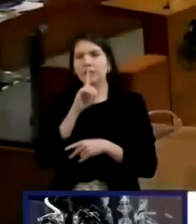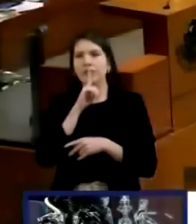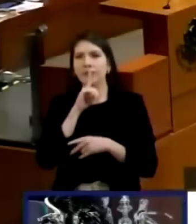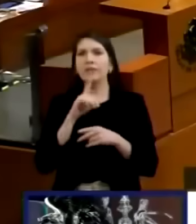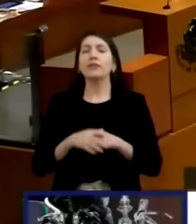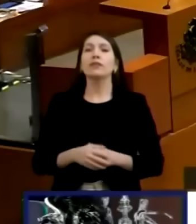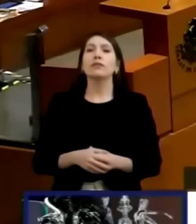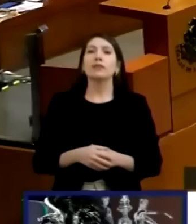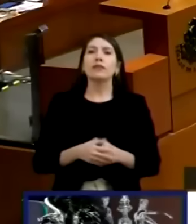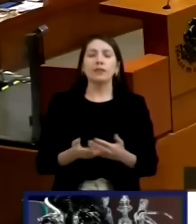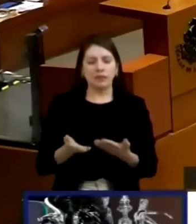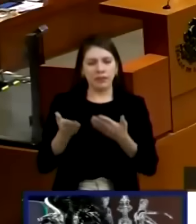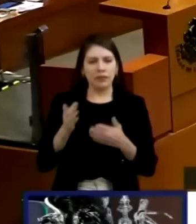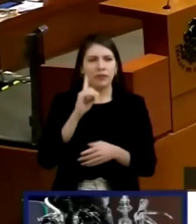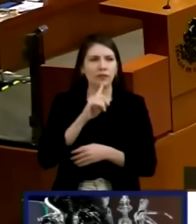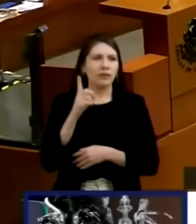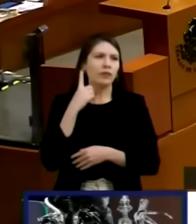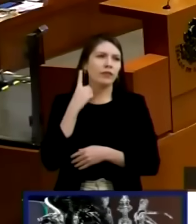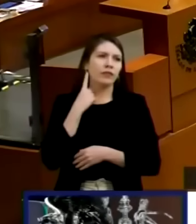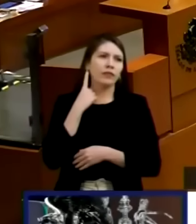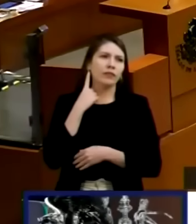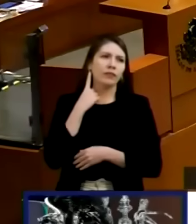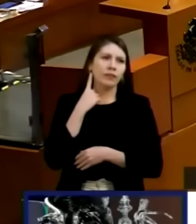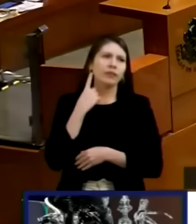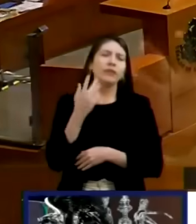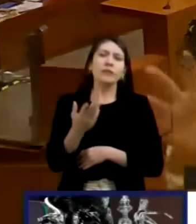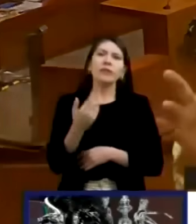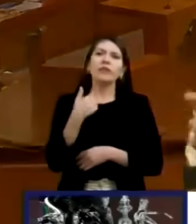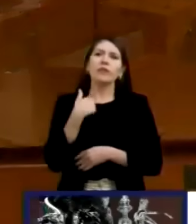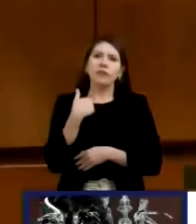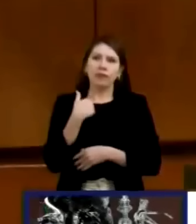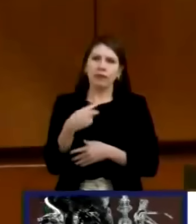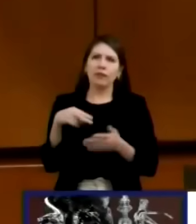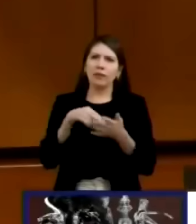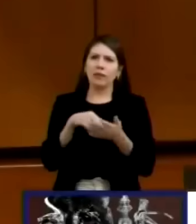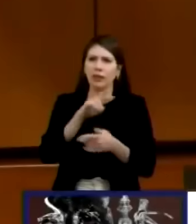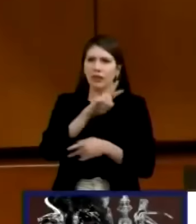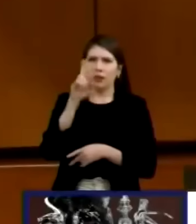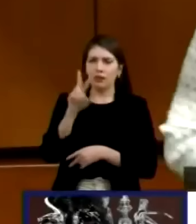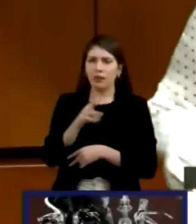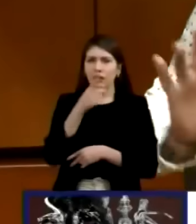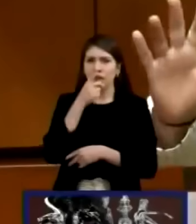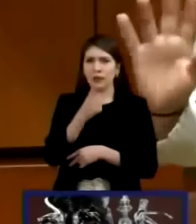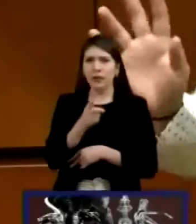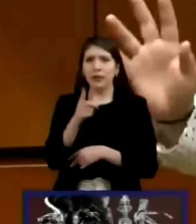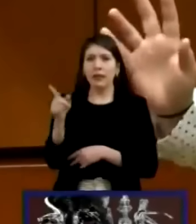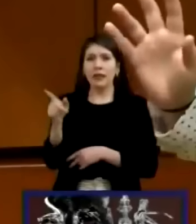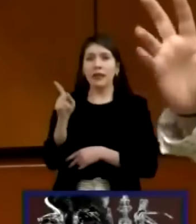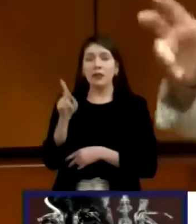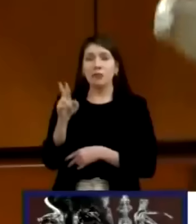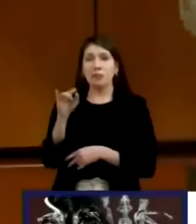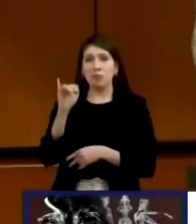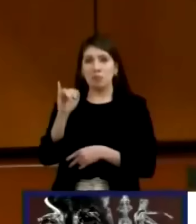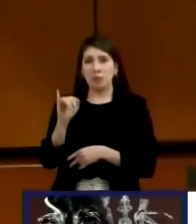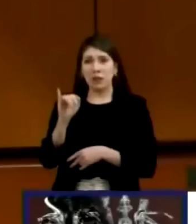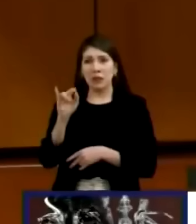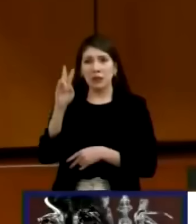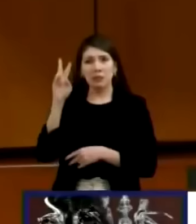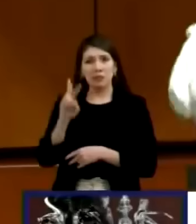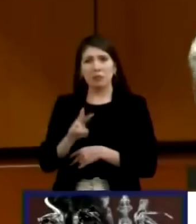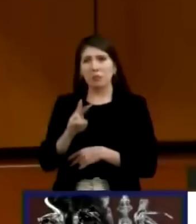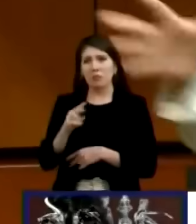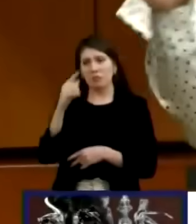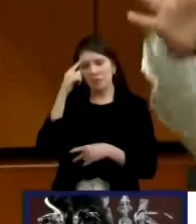Y lo que vemos aquí, yo lo digo con mucho respeto a las personas, es un PRI descolocado,